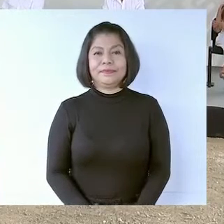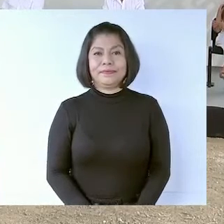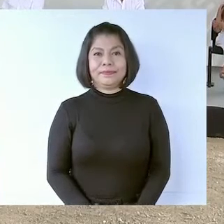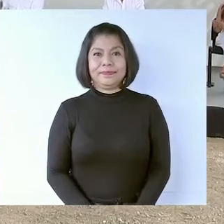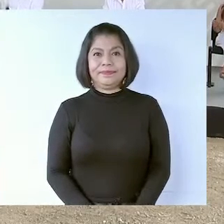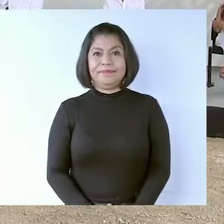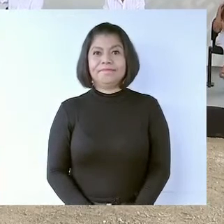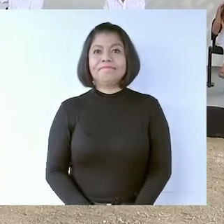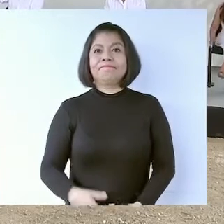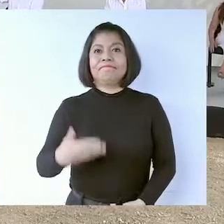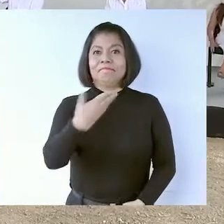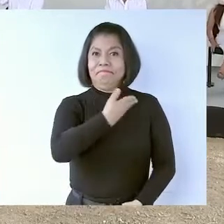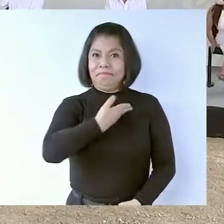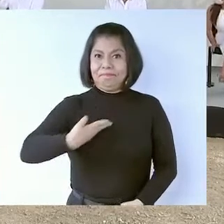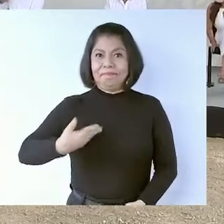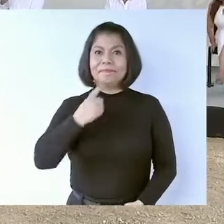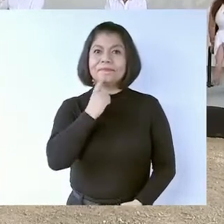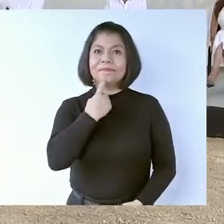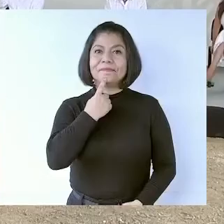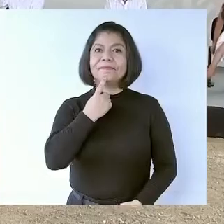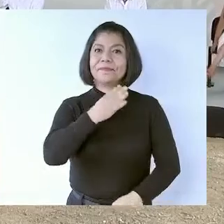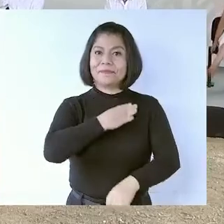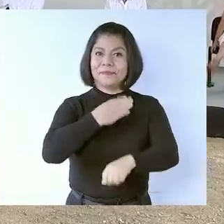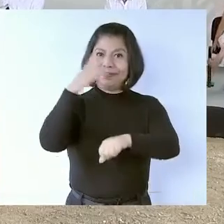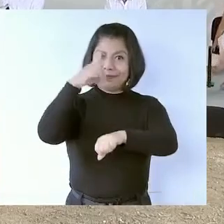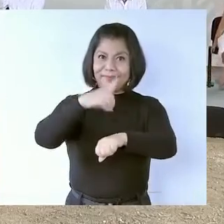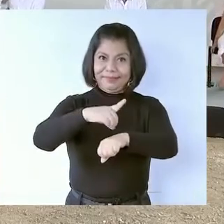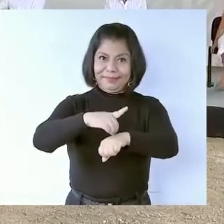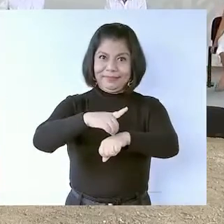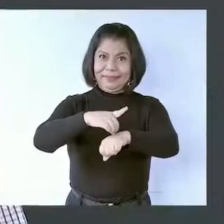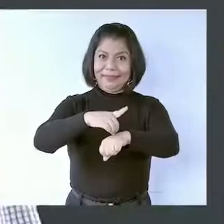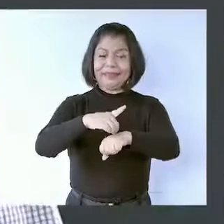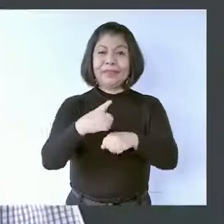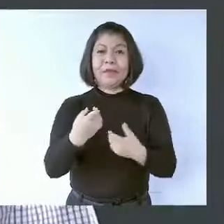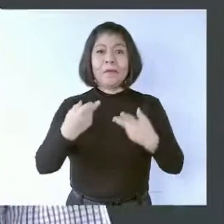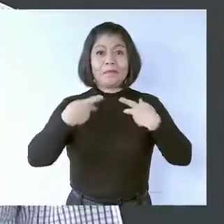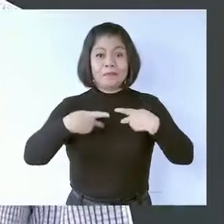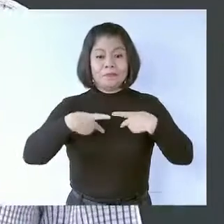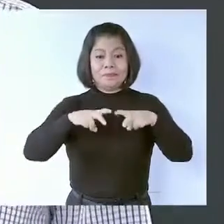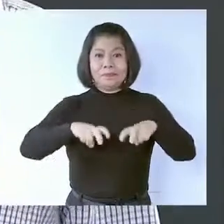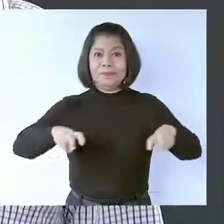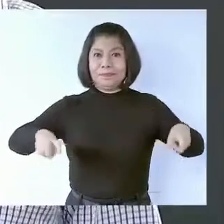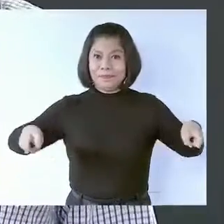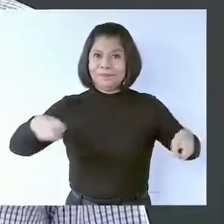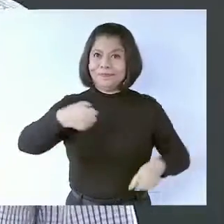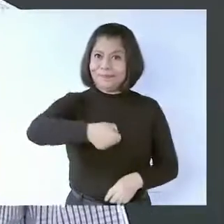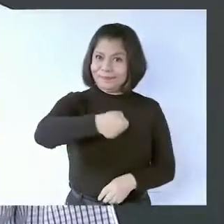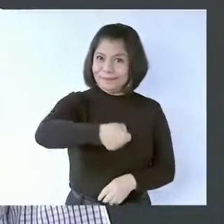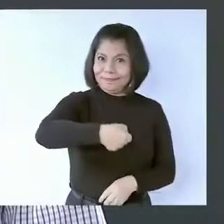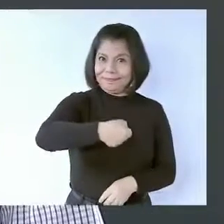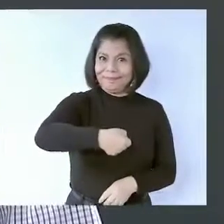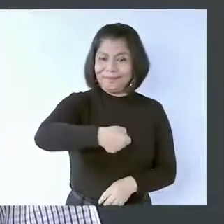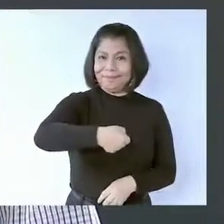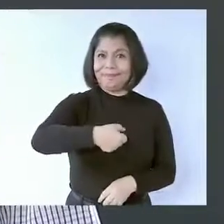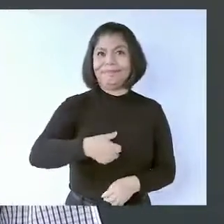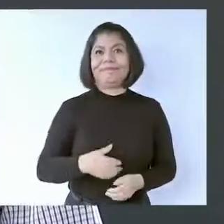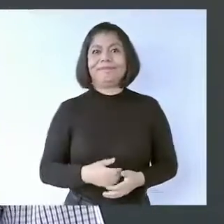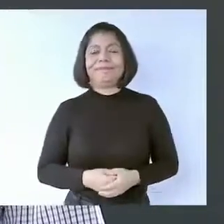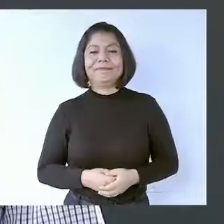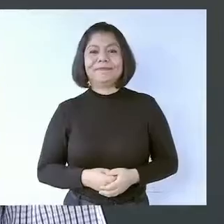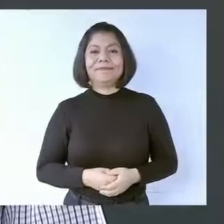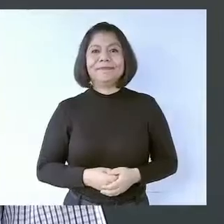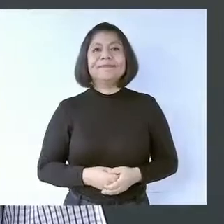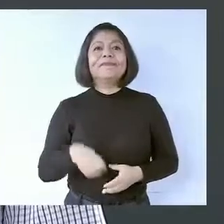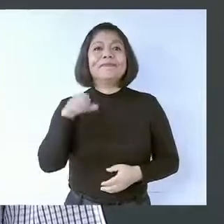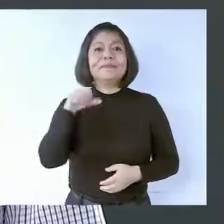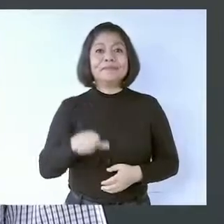Buenos días, señor presidente. Saludo a todos los miembros del Presidium. Hoy celebramos el arranque de los trabajos del tramo